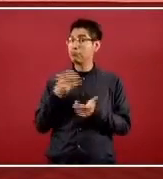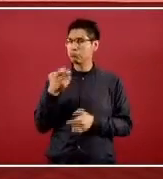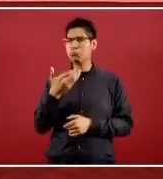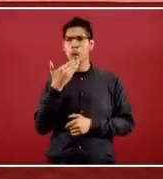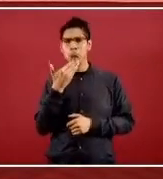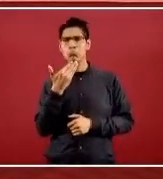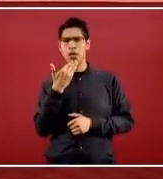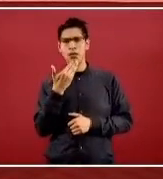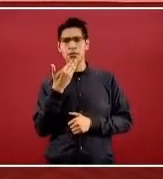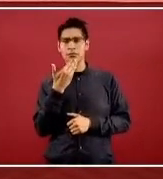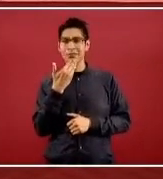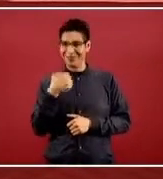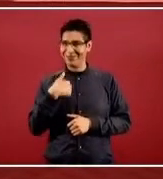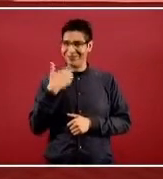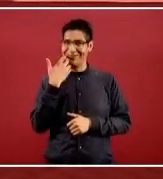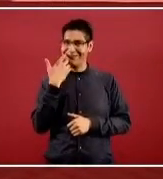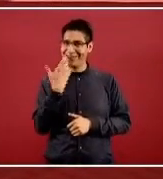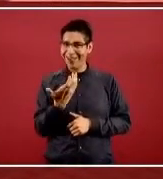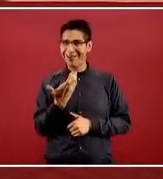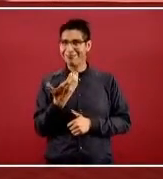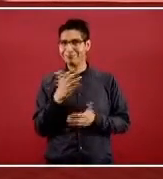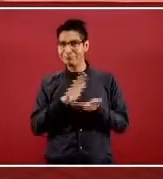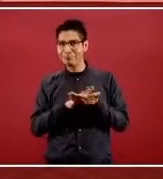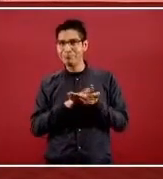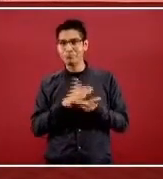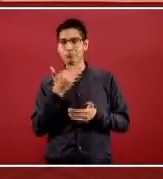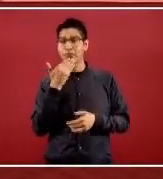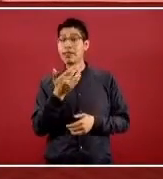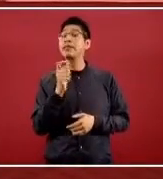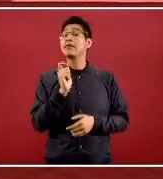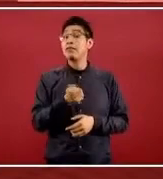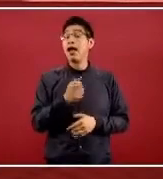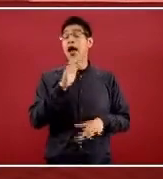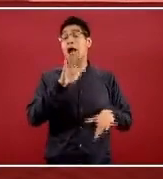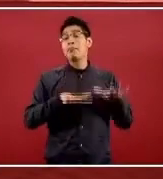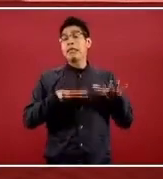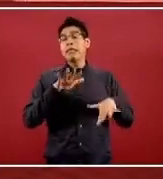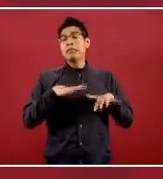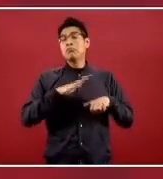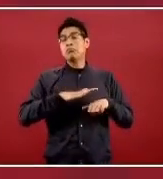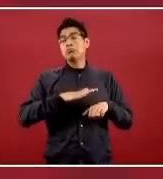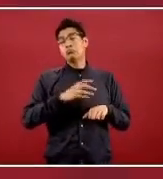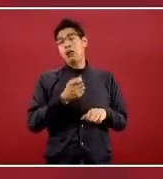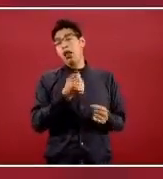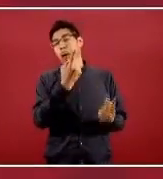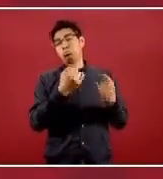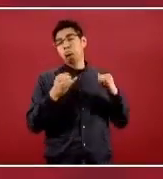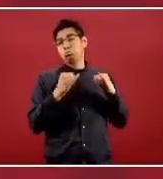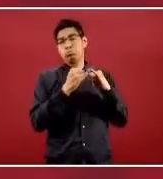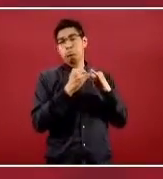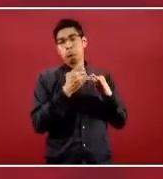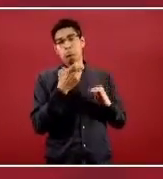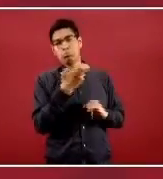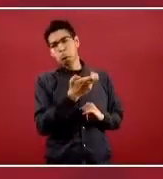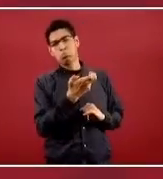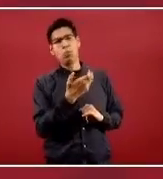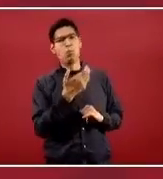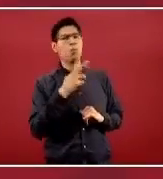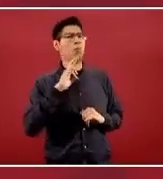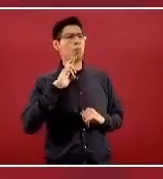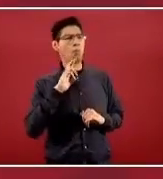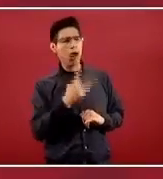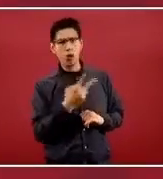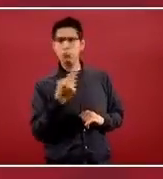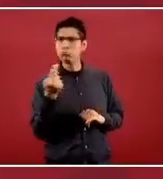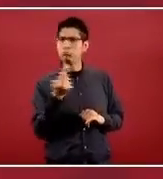destacarlo. En ocasiones hay una institución que tiene mayor capacidad en cierto aspecto técnico, formula una guía